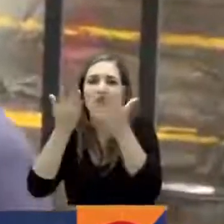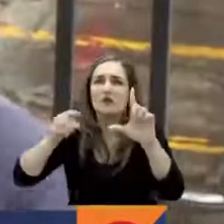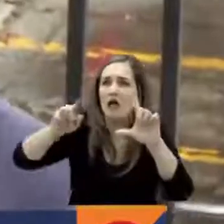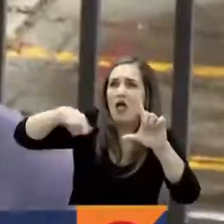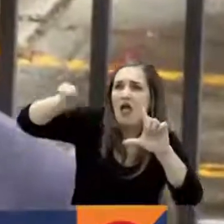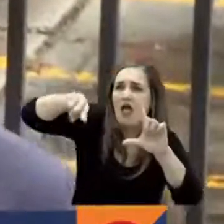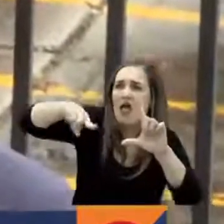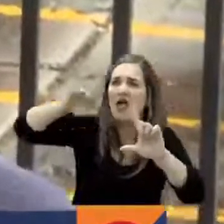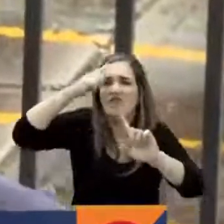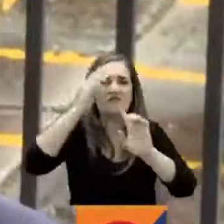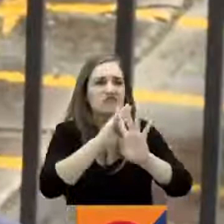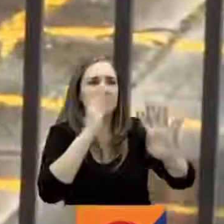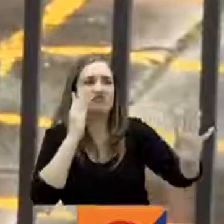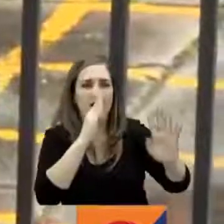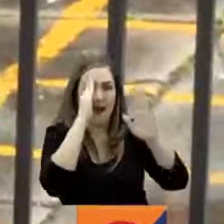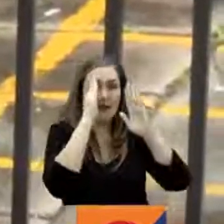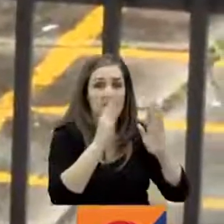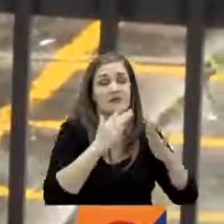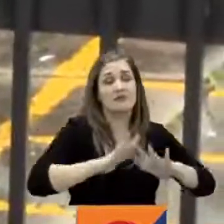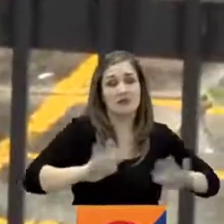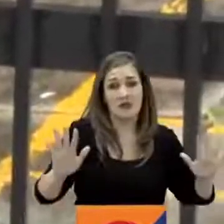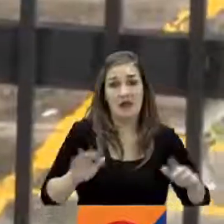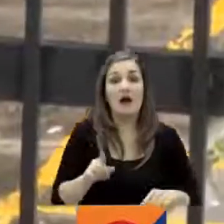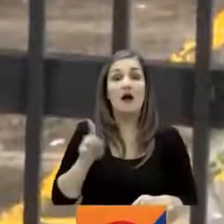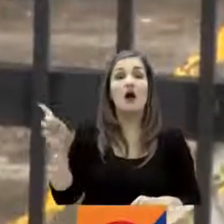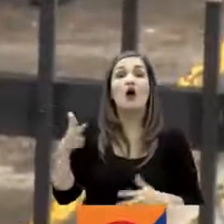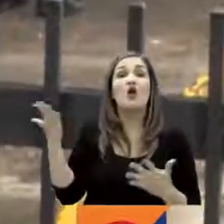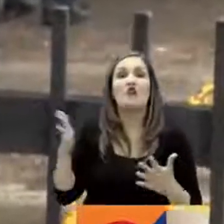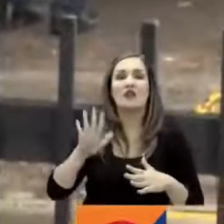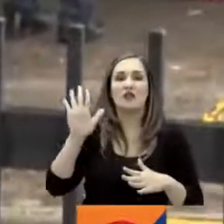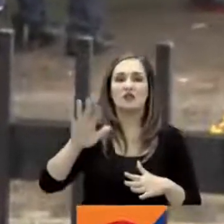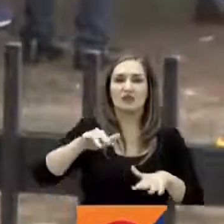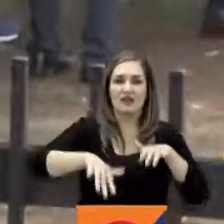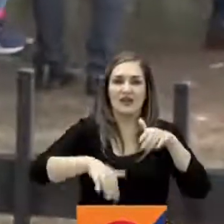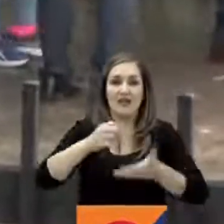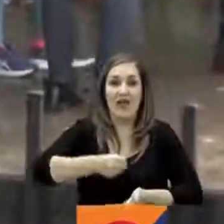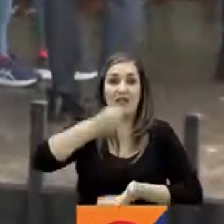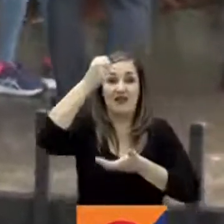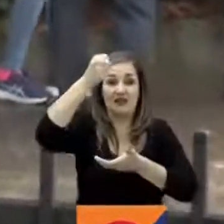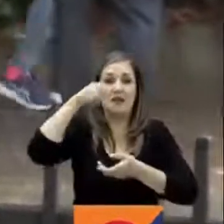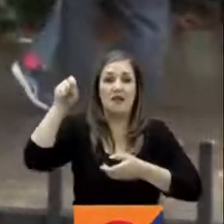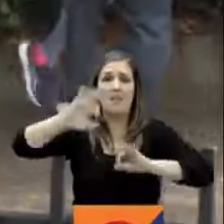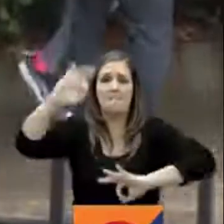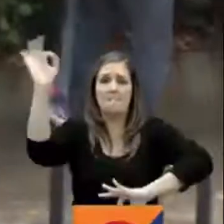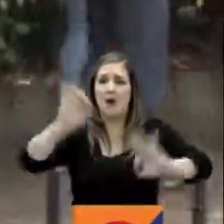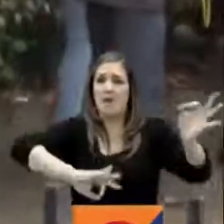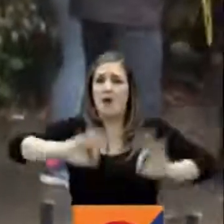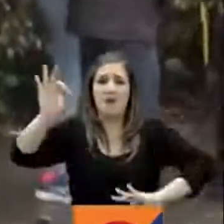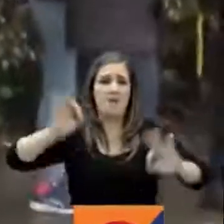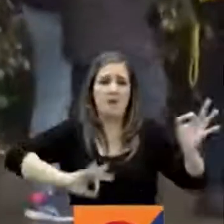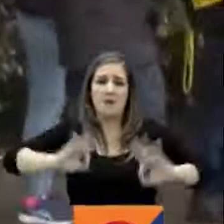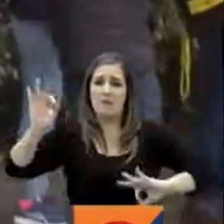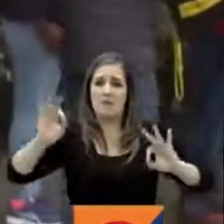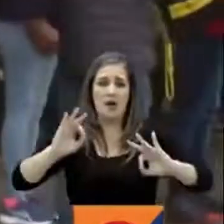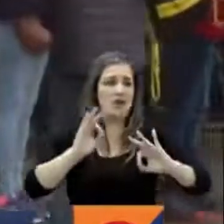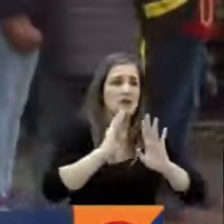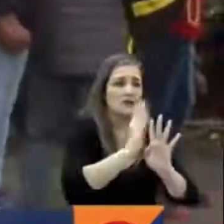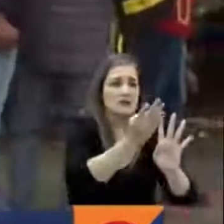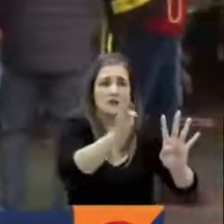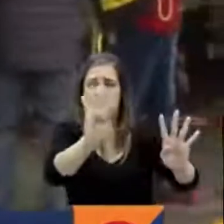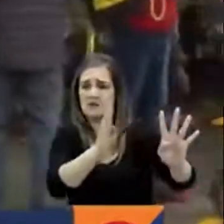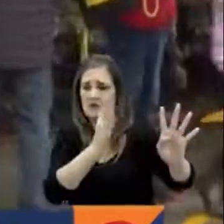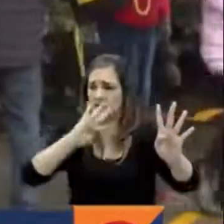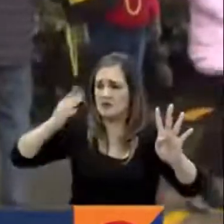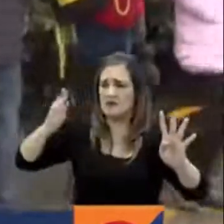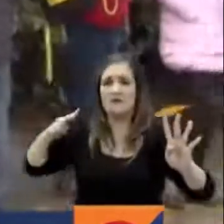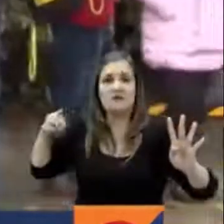el panorama hasta ahora en uno de los parqueaderos de la Secretaría de Hacienda. Tuvo que ser acondicionado por parte de la entidad para permitir el ingreso de